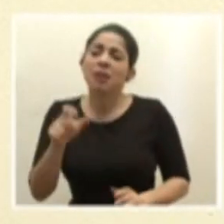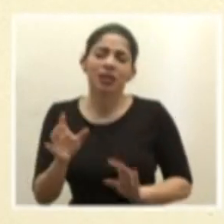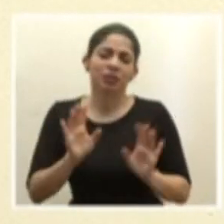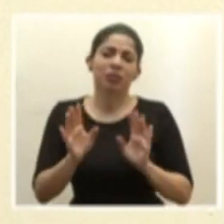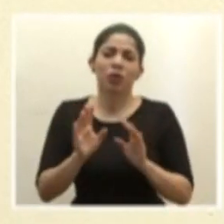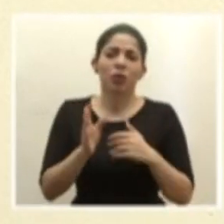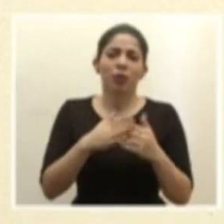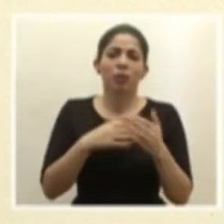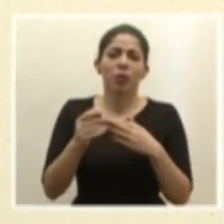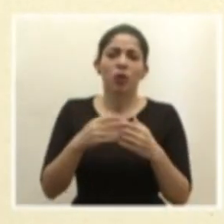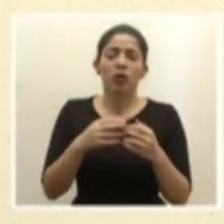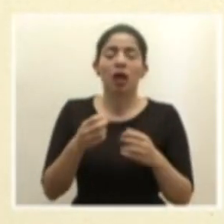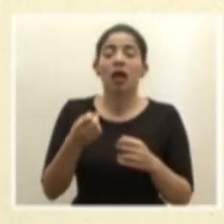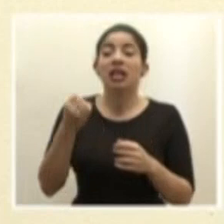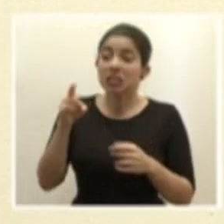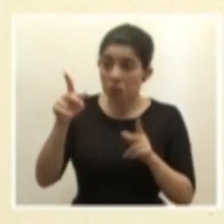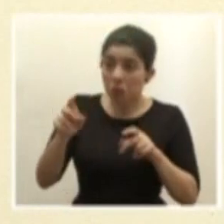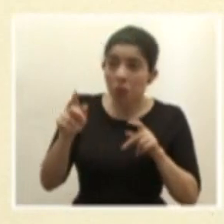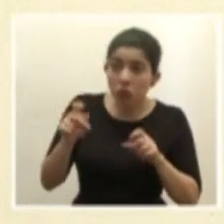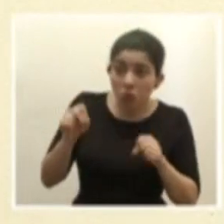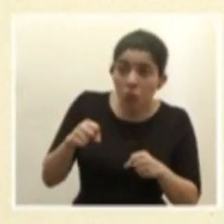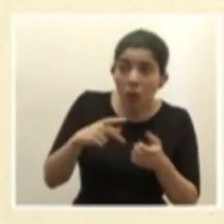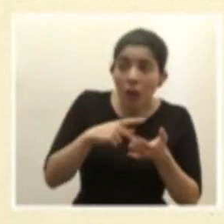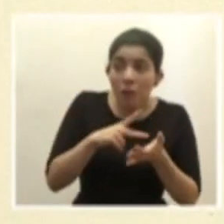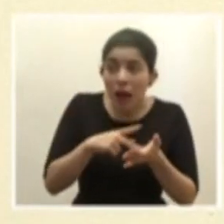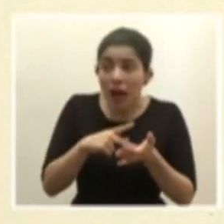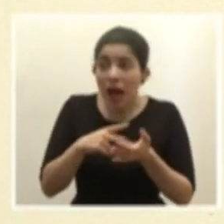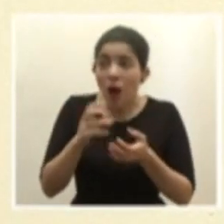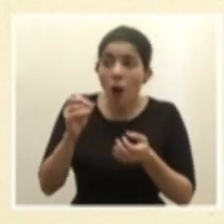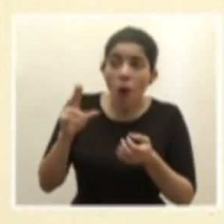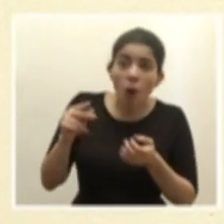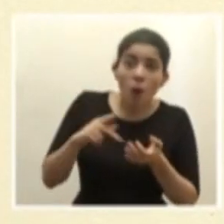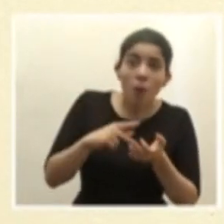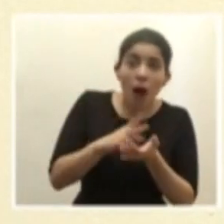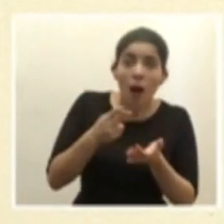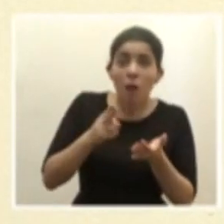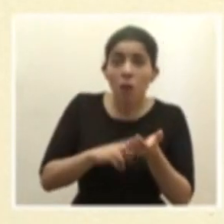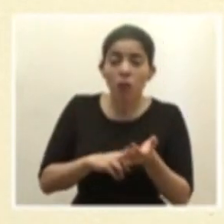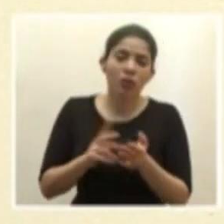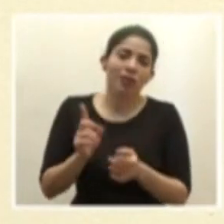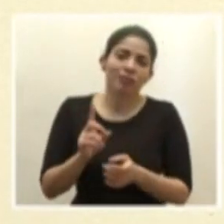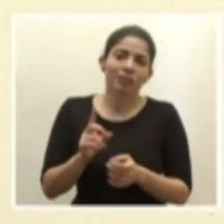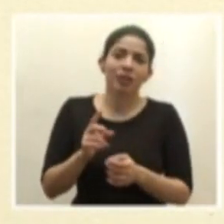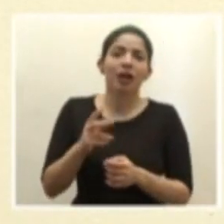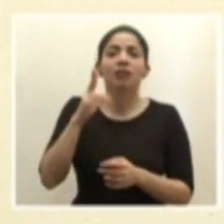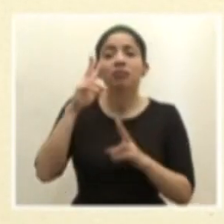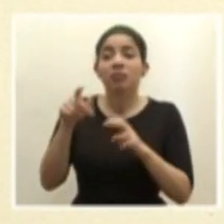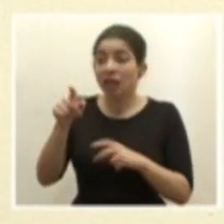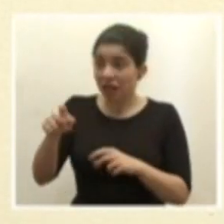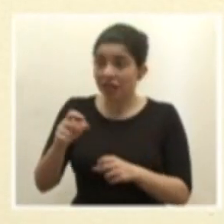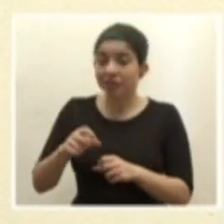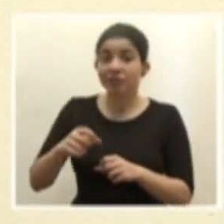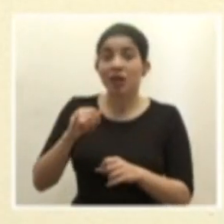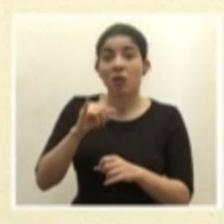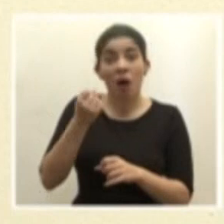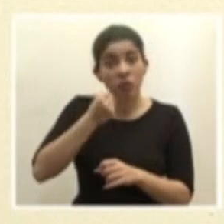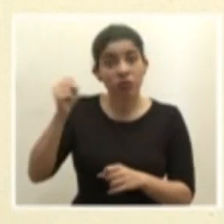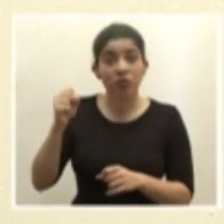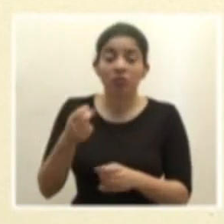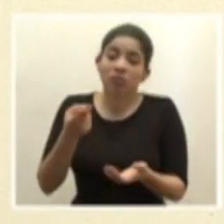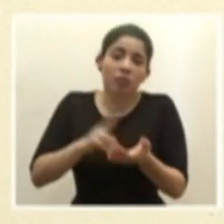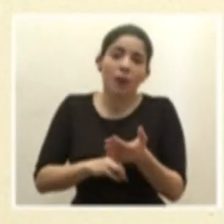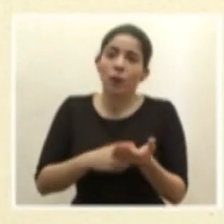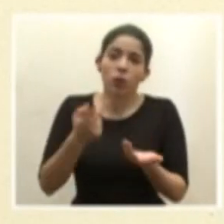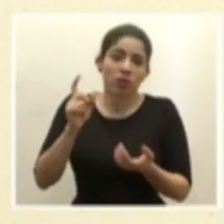¿verdad? Si es posible para él o si es factible pagarnos la multa, simplemente se establece y justamente es parte de lo que estas personas